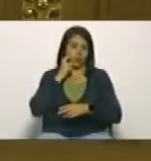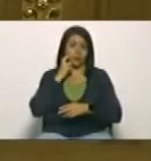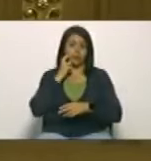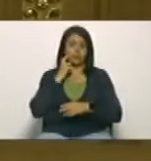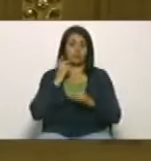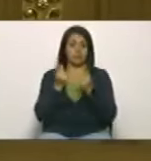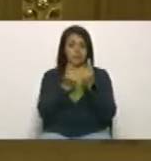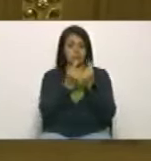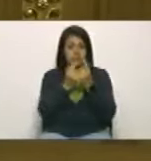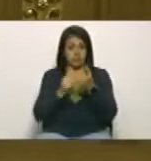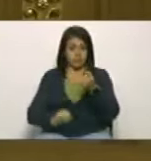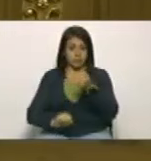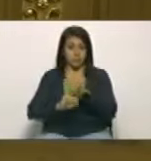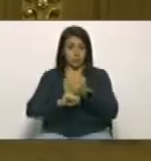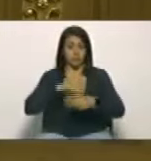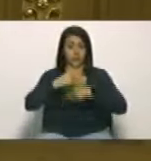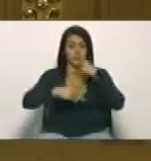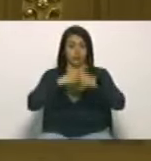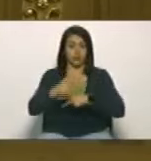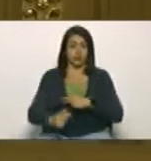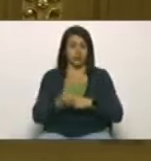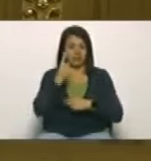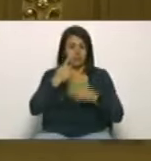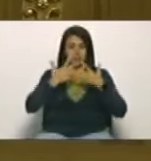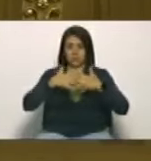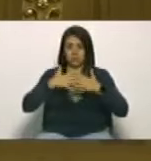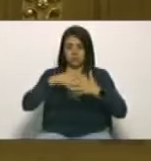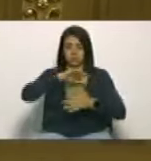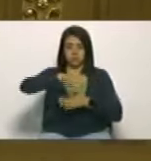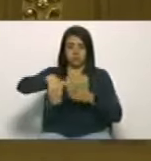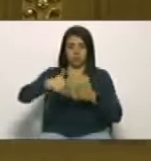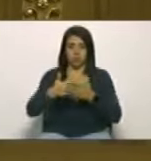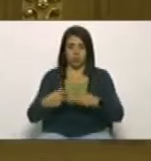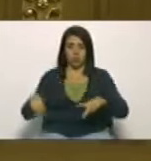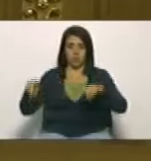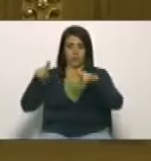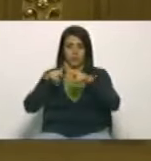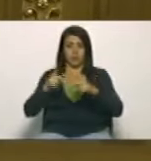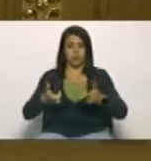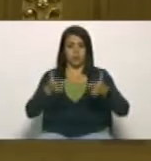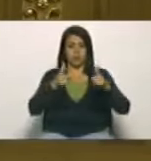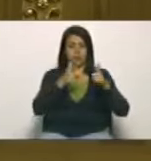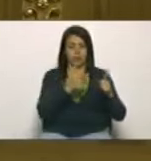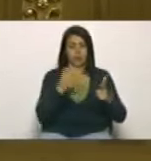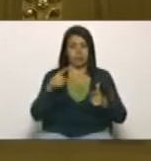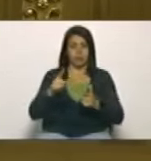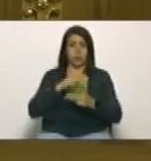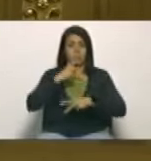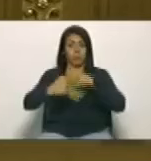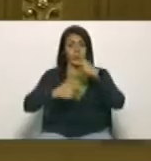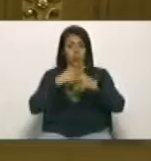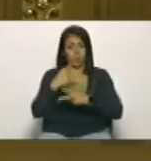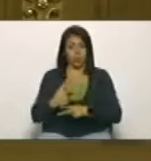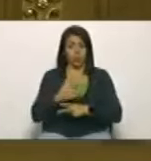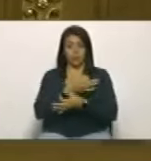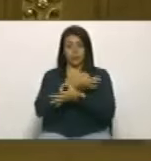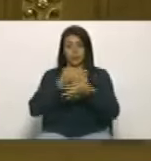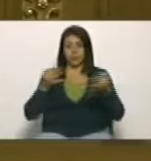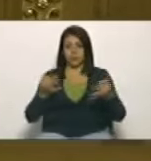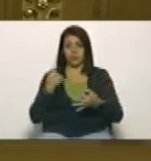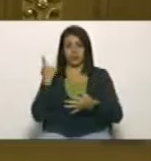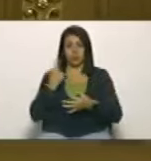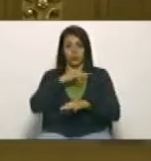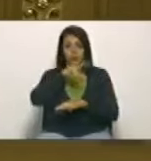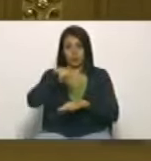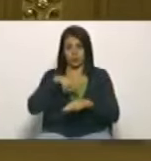Financiar e incentivar la producción primaria y toda la cadena de valor que permita obtener un producto competitivo no solo a